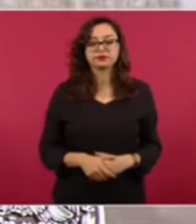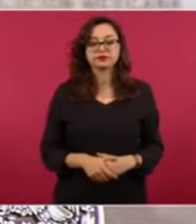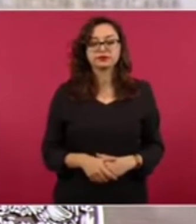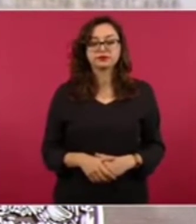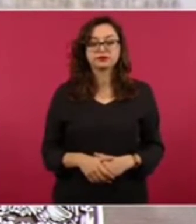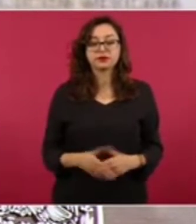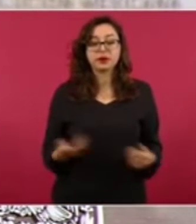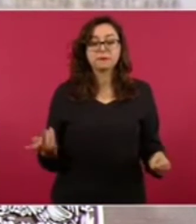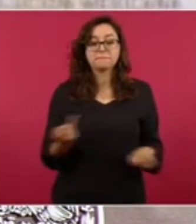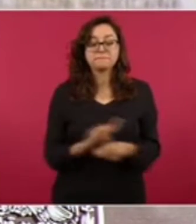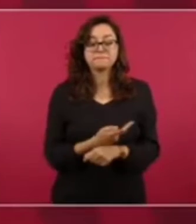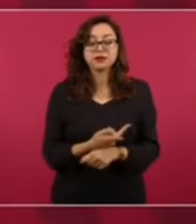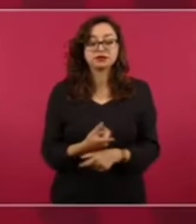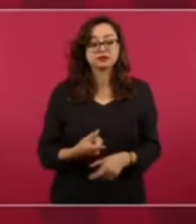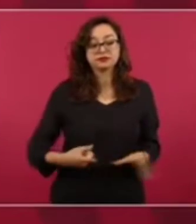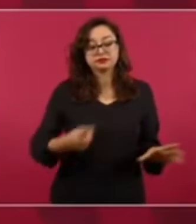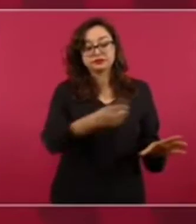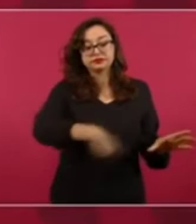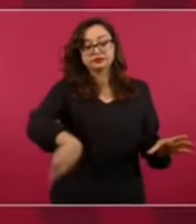convicciones democráticas,